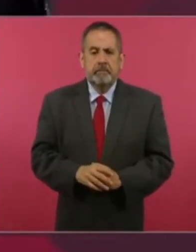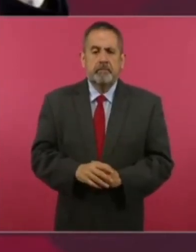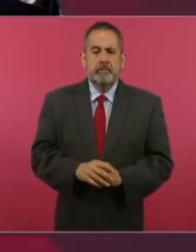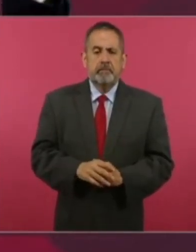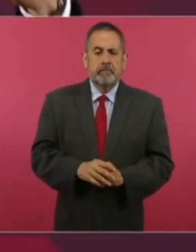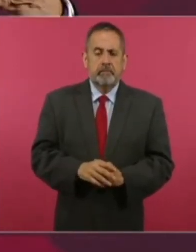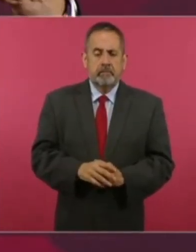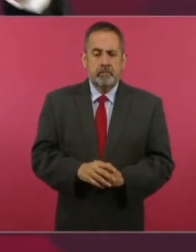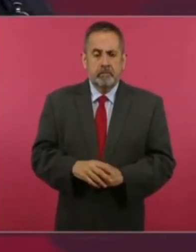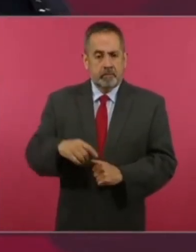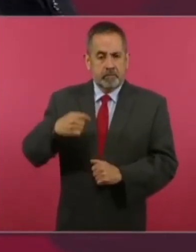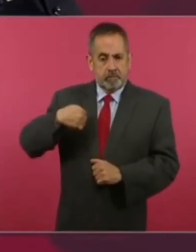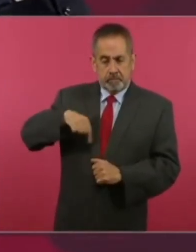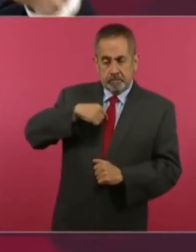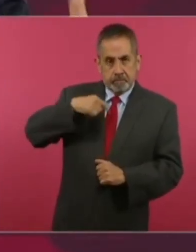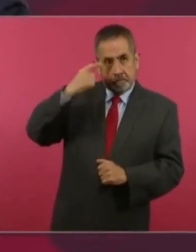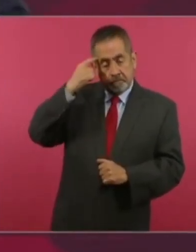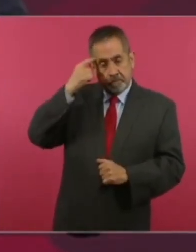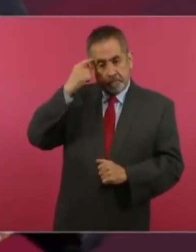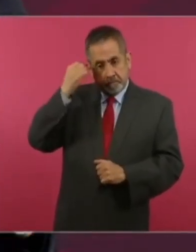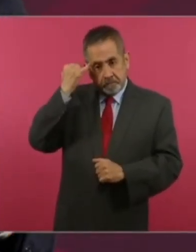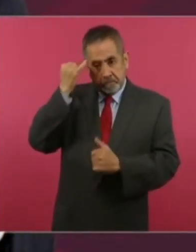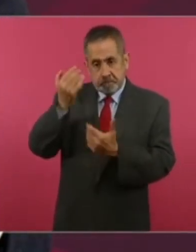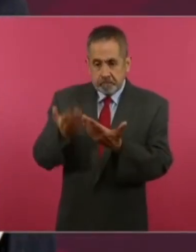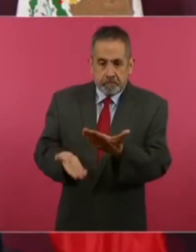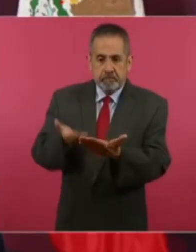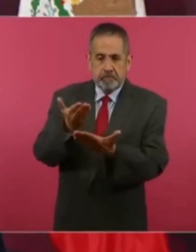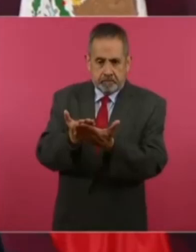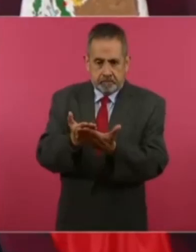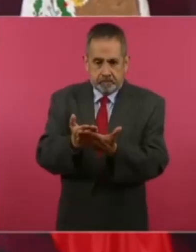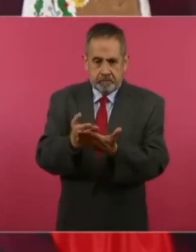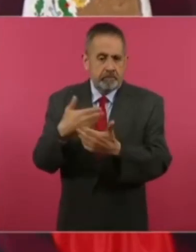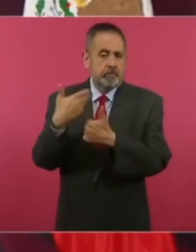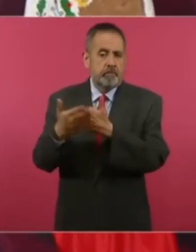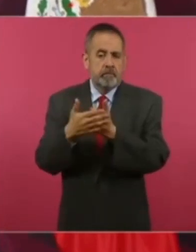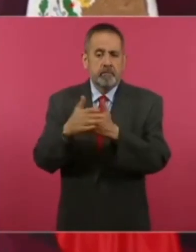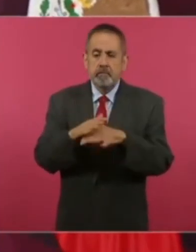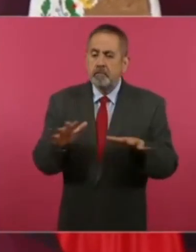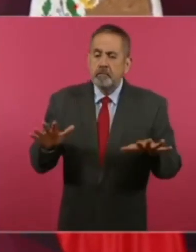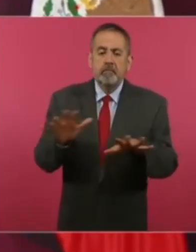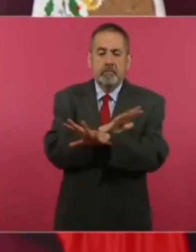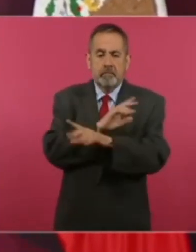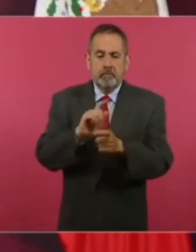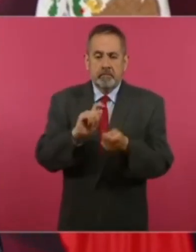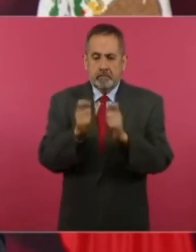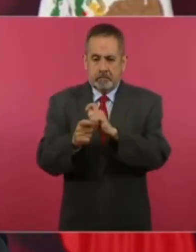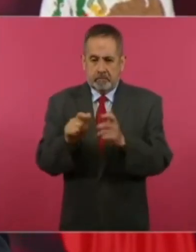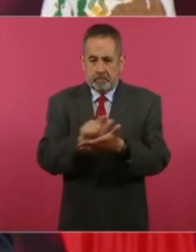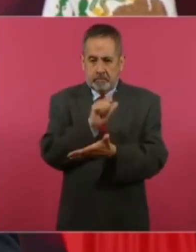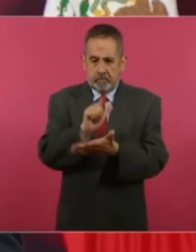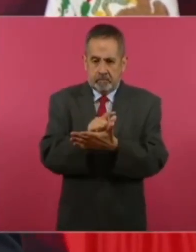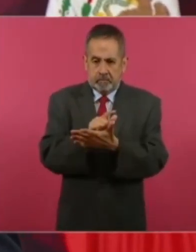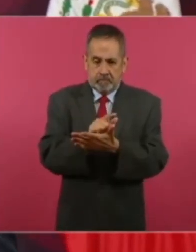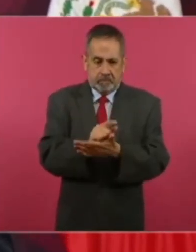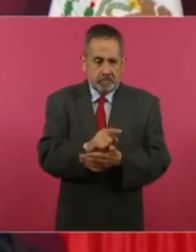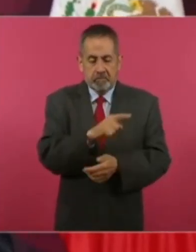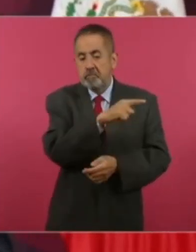Nosotros lo estamos planteando en la iniciativa de reforma que rechazaron